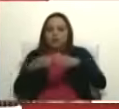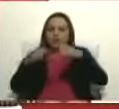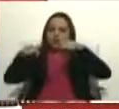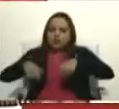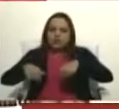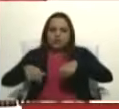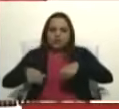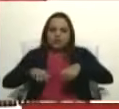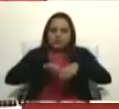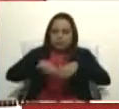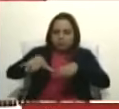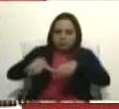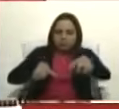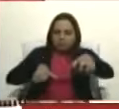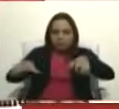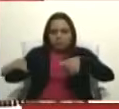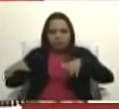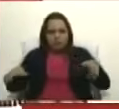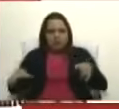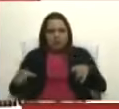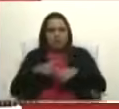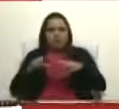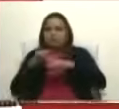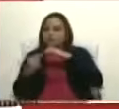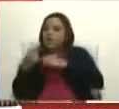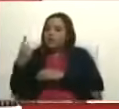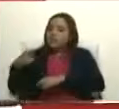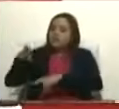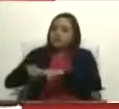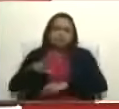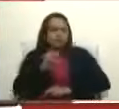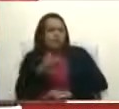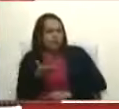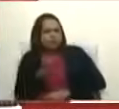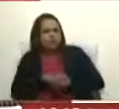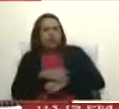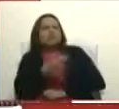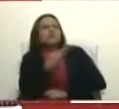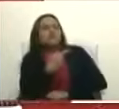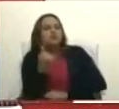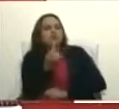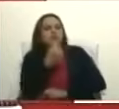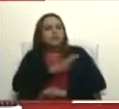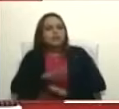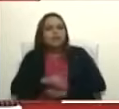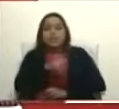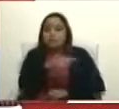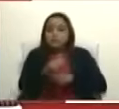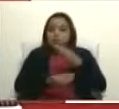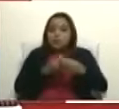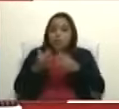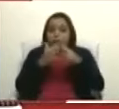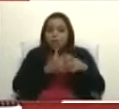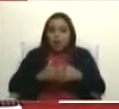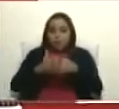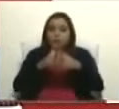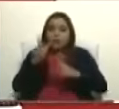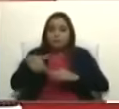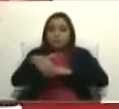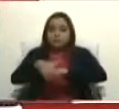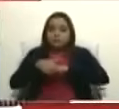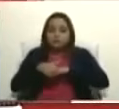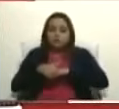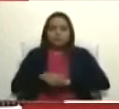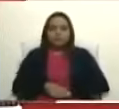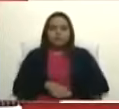y nos repartimos. No, pero Guyana debe estar. No, Guyana no tiene por qué estar porque somos tú y yo. Eso fue lo que hicieron Estados Unidos e Inglaterra. Eran los